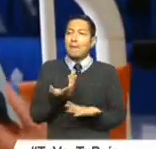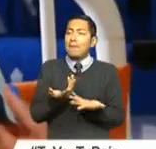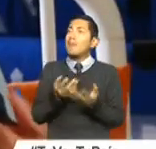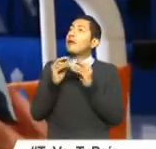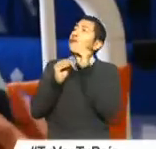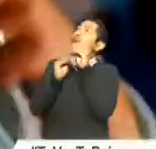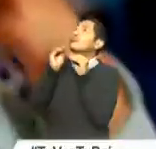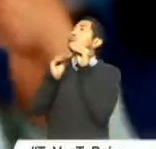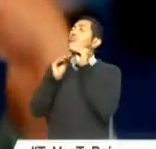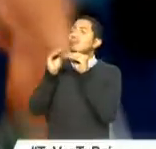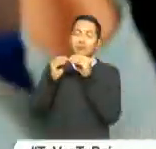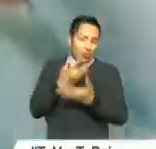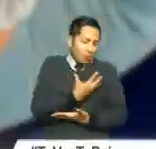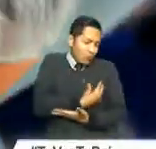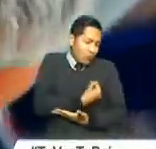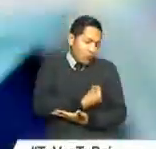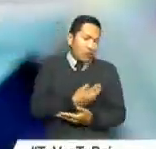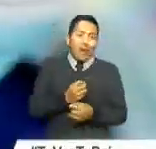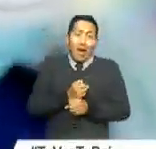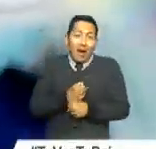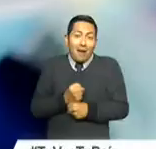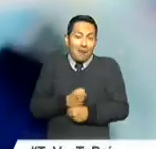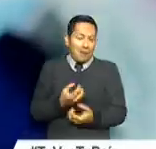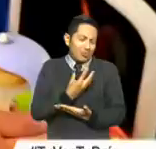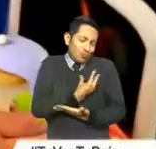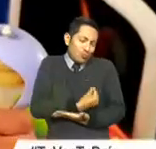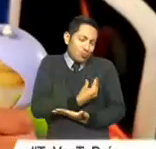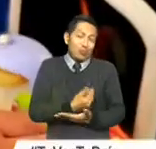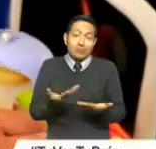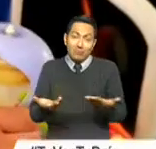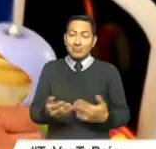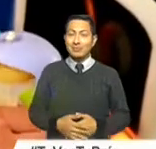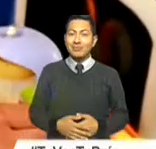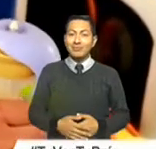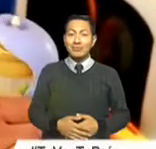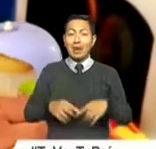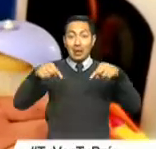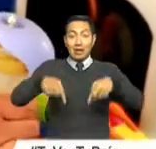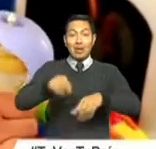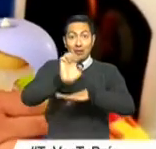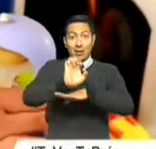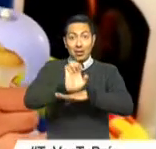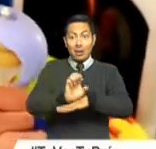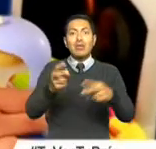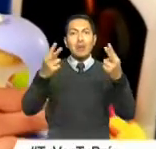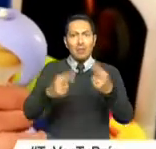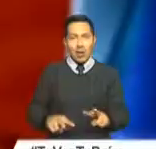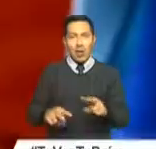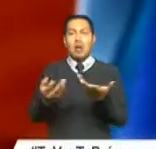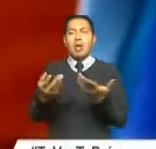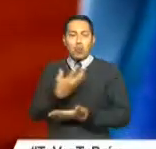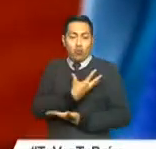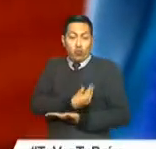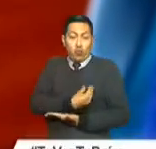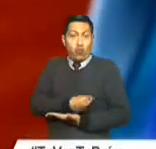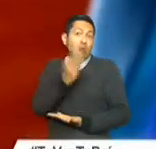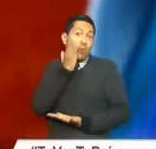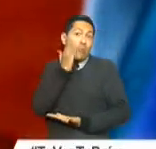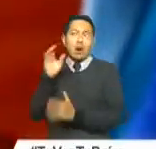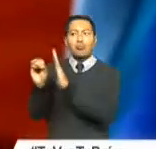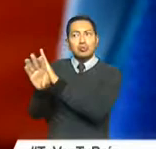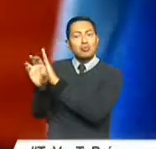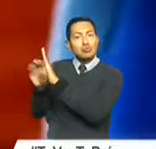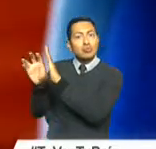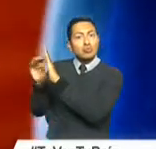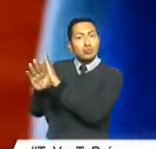tiene hambre, yo le doy. El país además cuenta con centros de recolección de leche humana, donde las madres reciben apoyo, pueden donar leche, entre